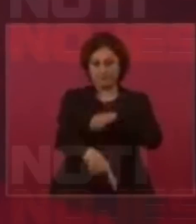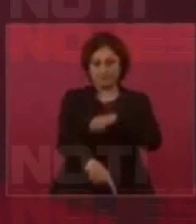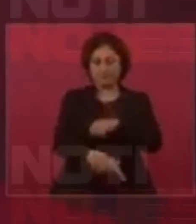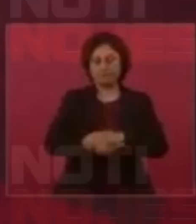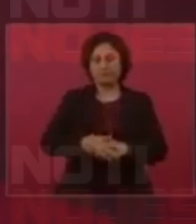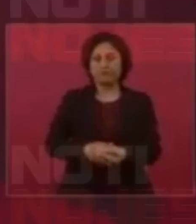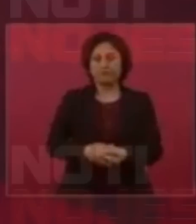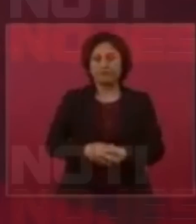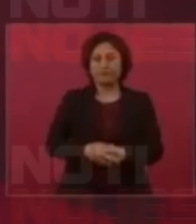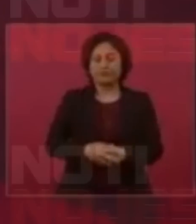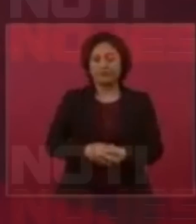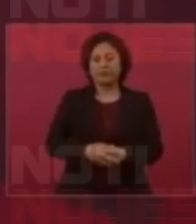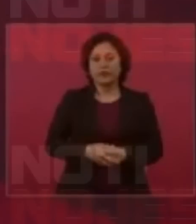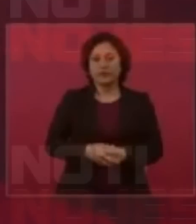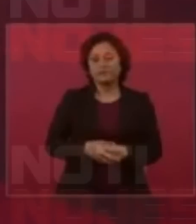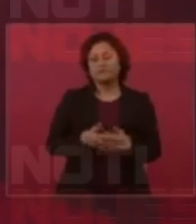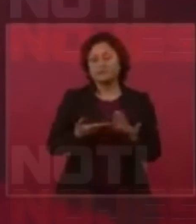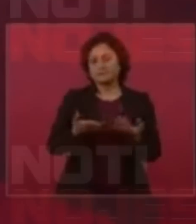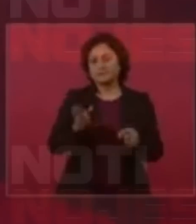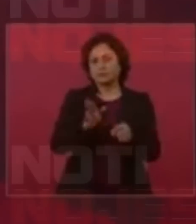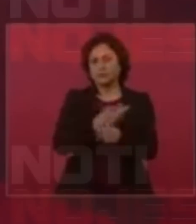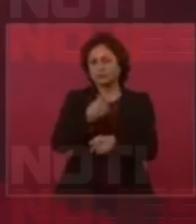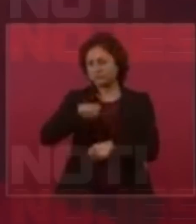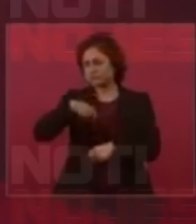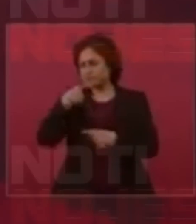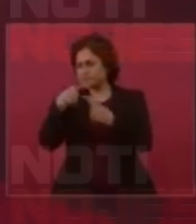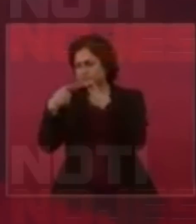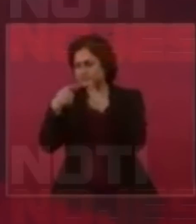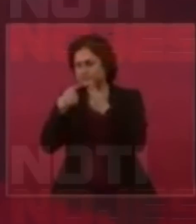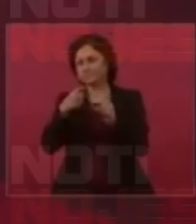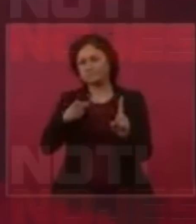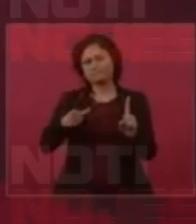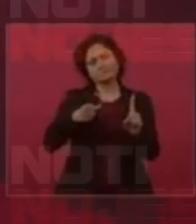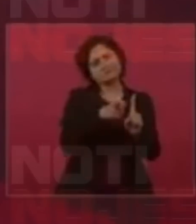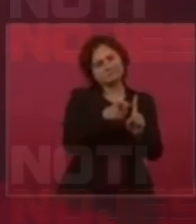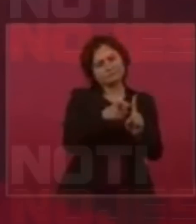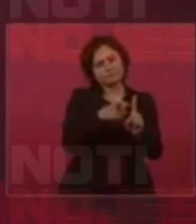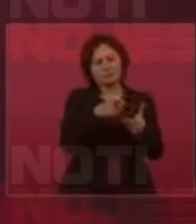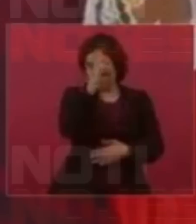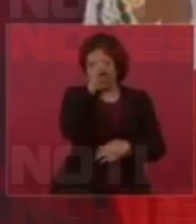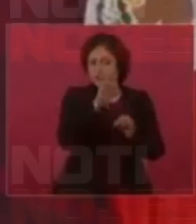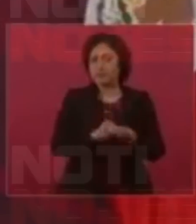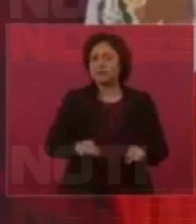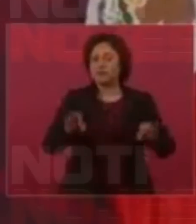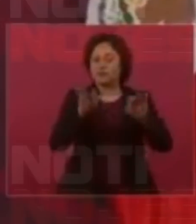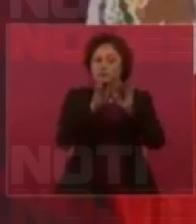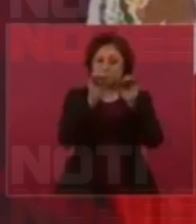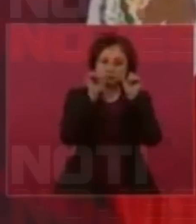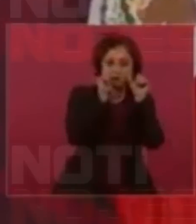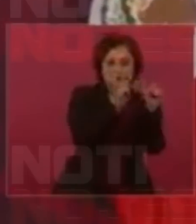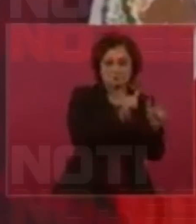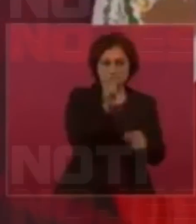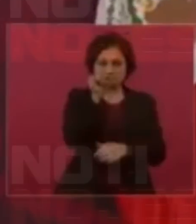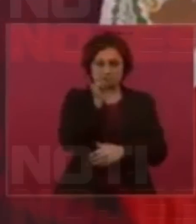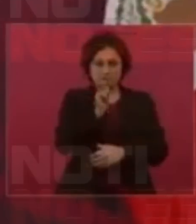Y... se decidió protegerla, se habló con ella. Fue